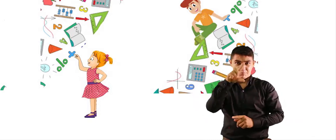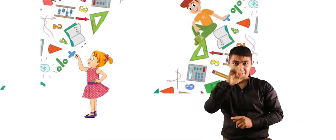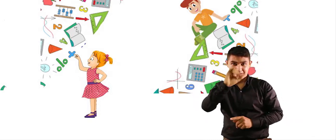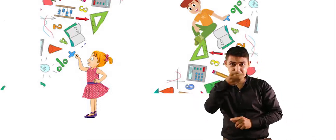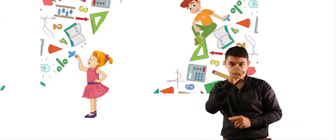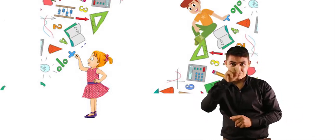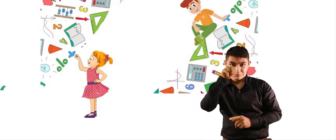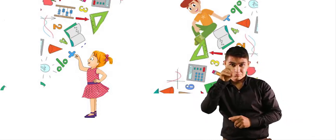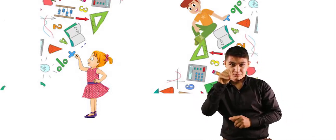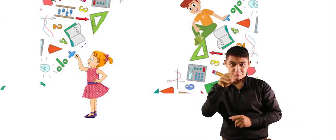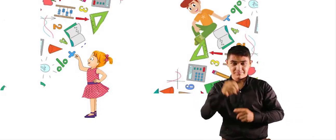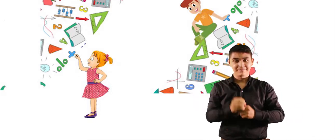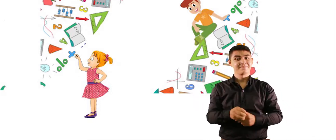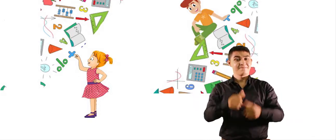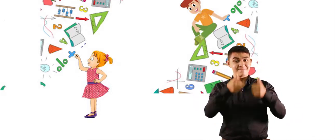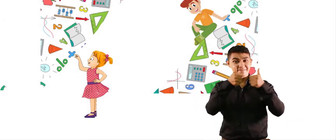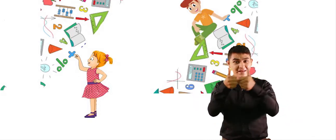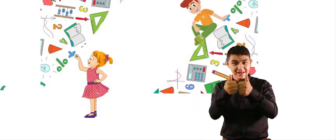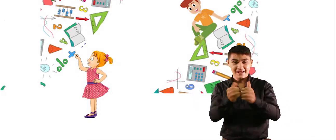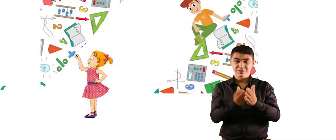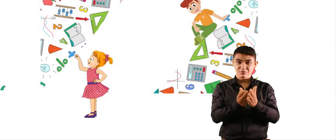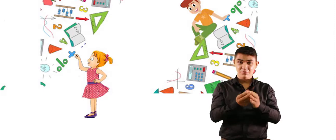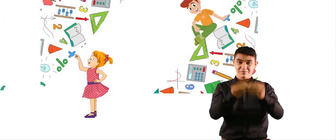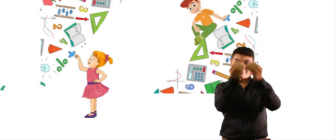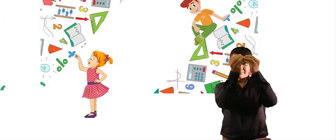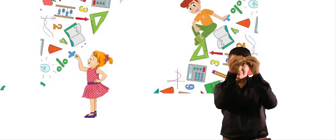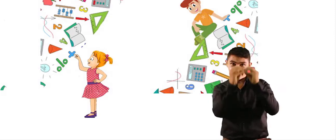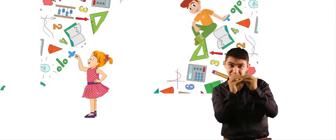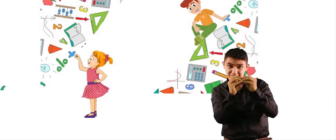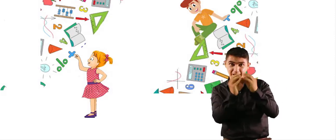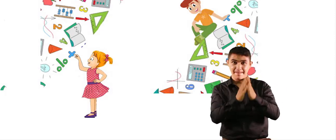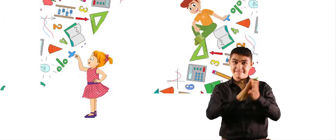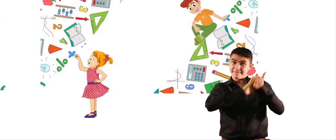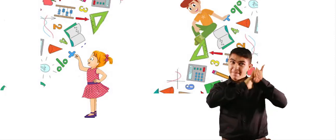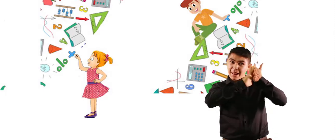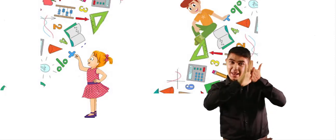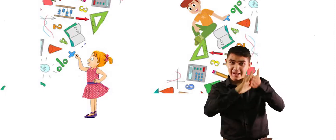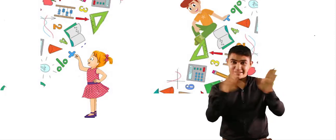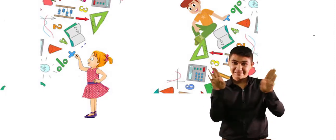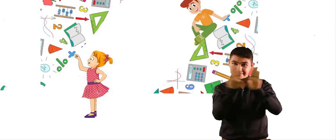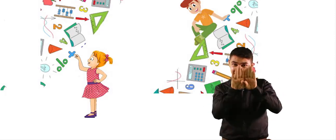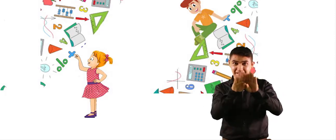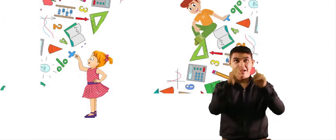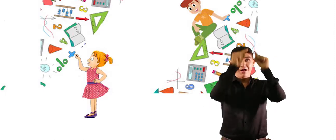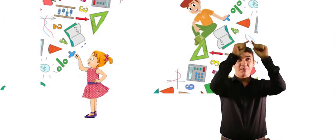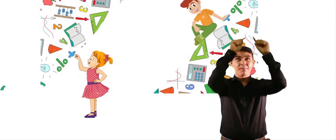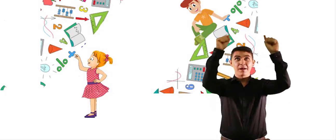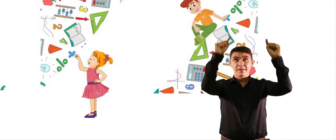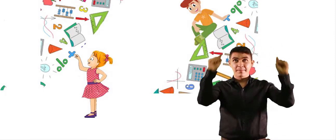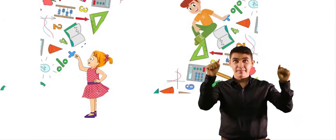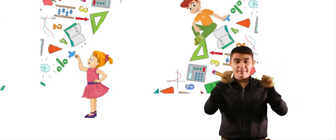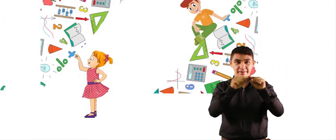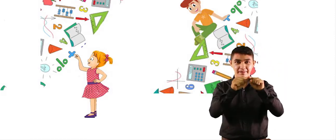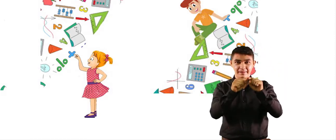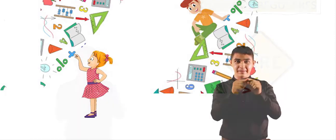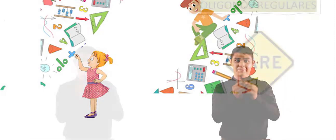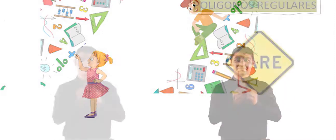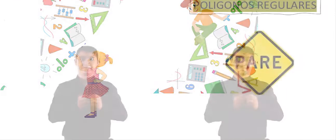Muy bien, son figuras planas cerradas formadas por segmentos o lados.